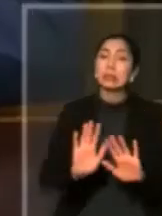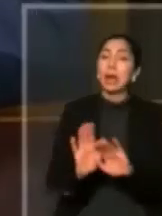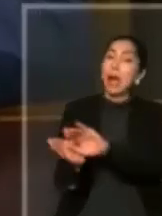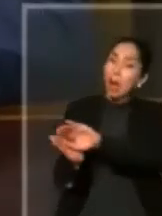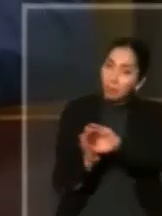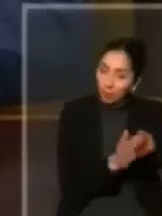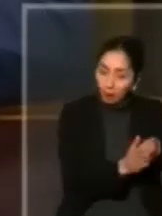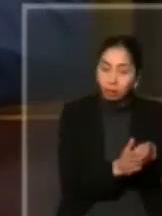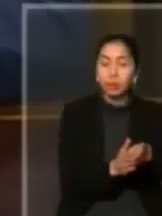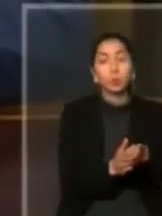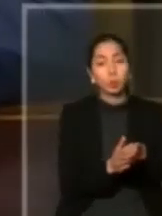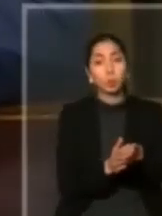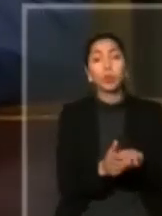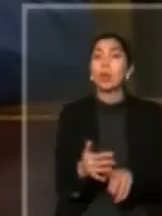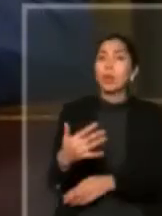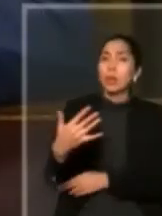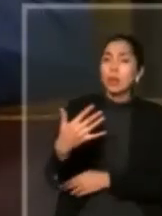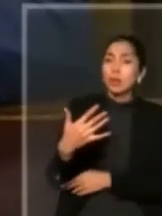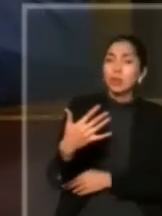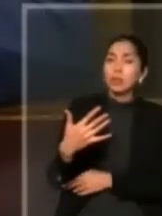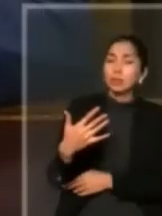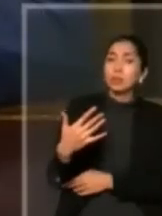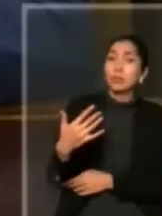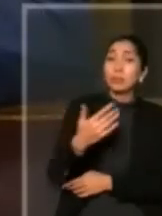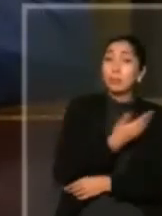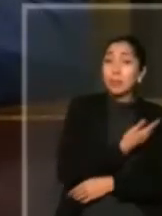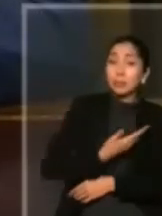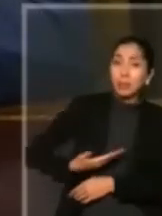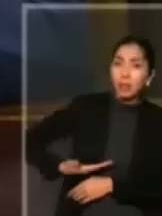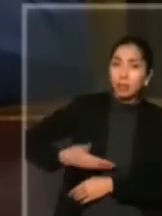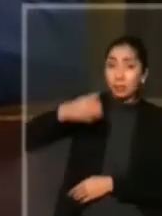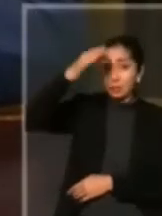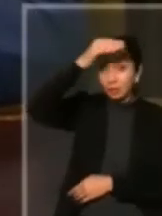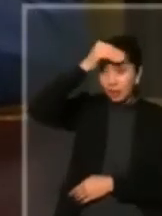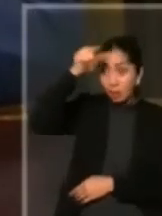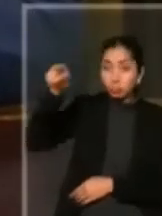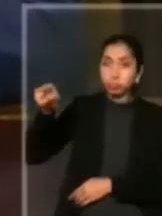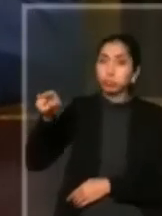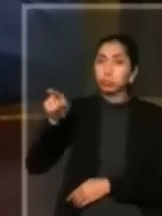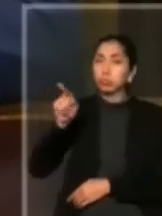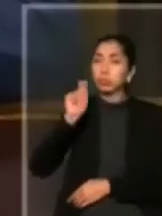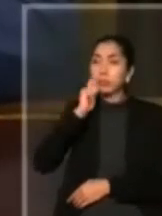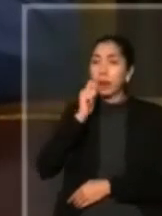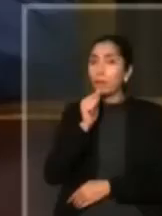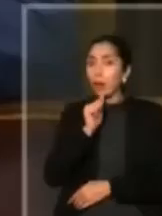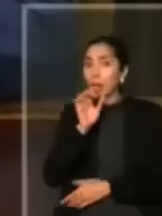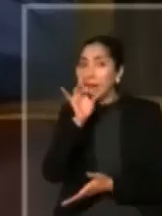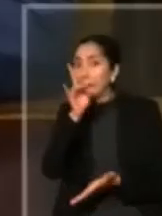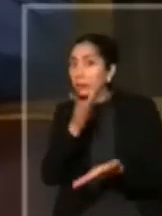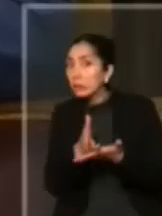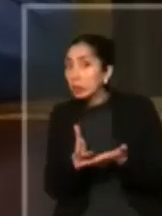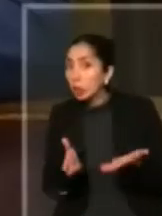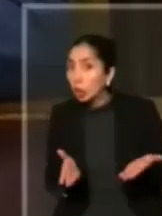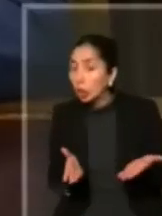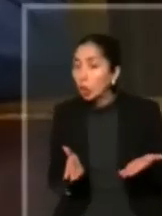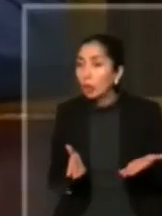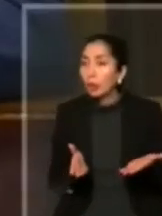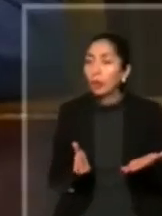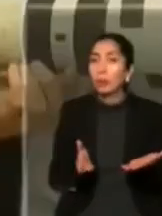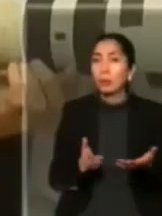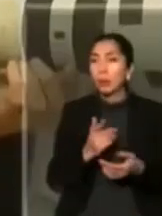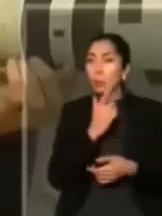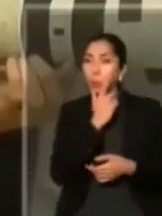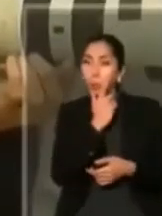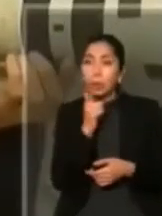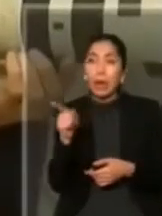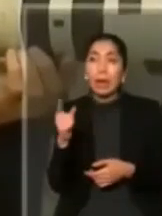al anunciar la necesidad de rendición incondicional de Irán recibe una respuesta que raya con la soberbia